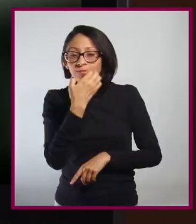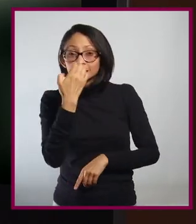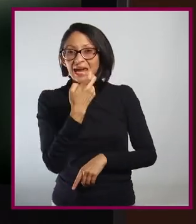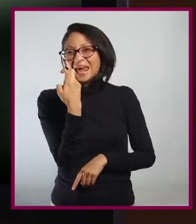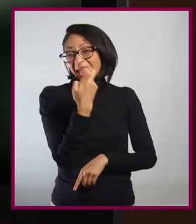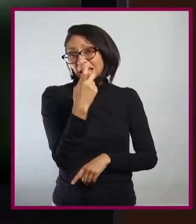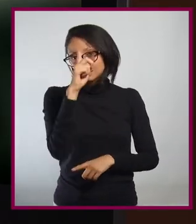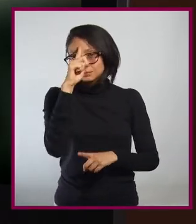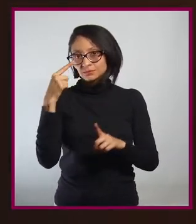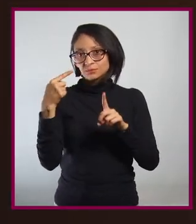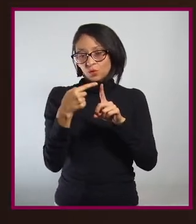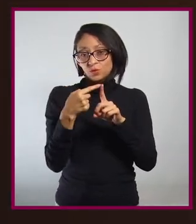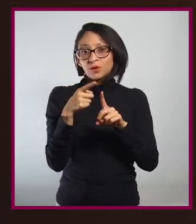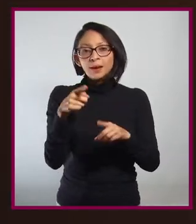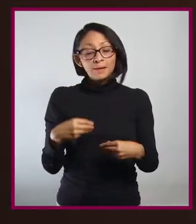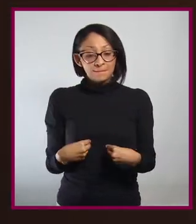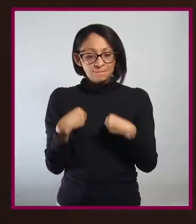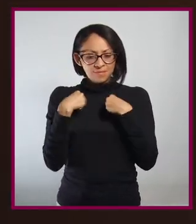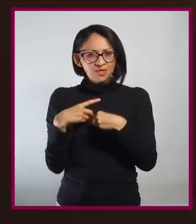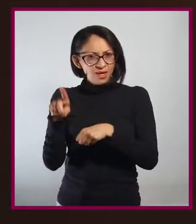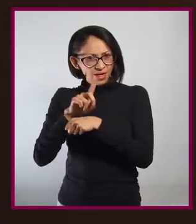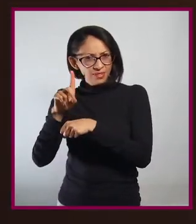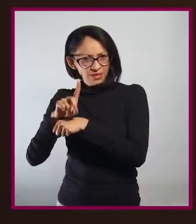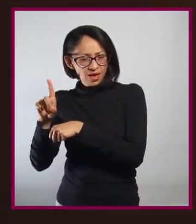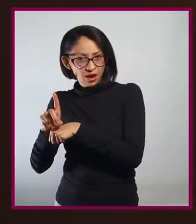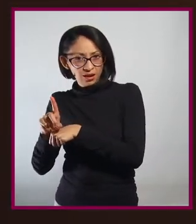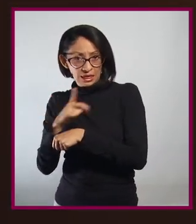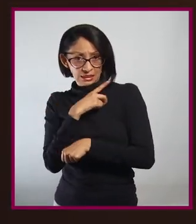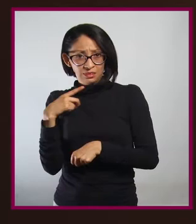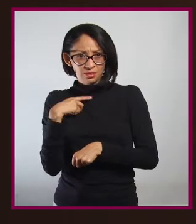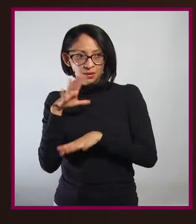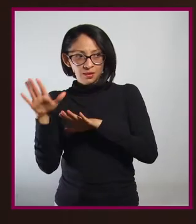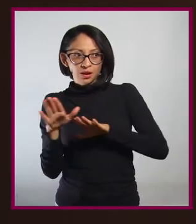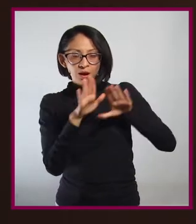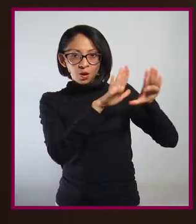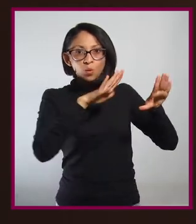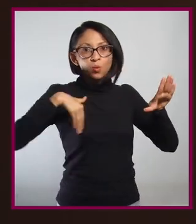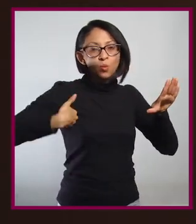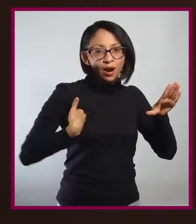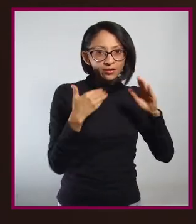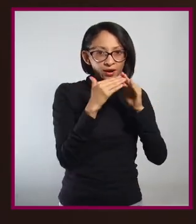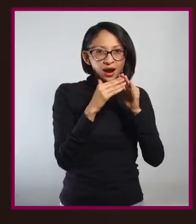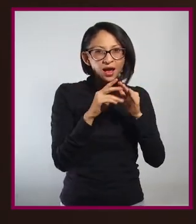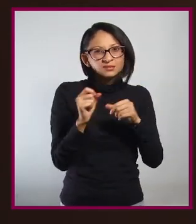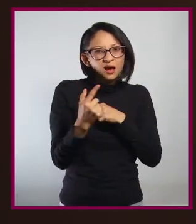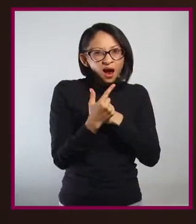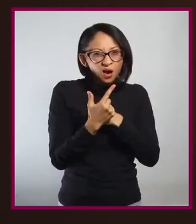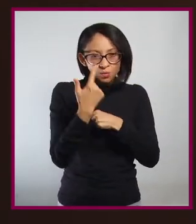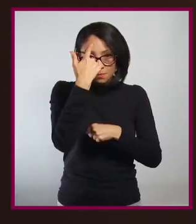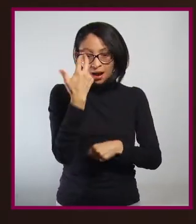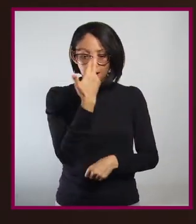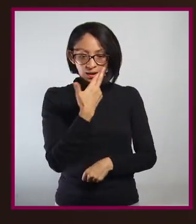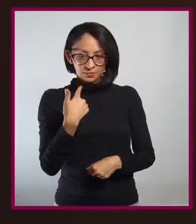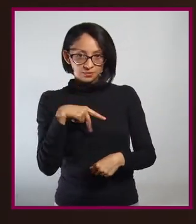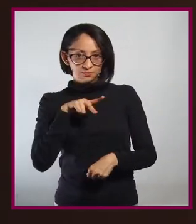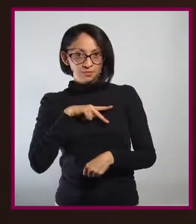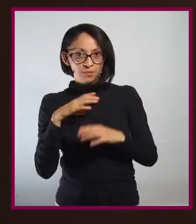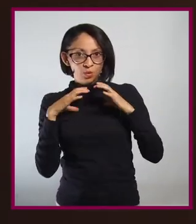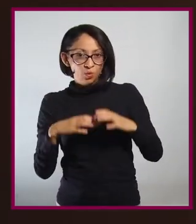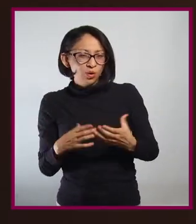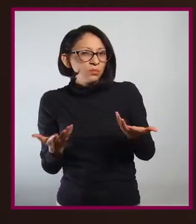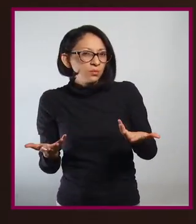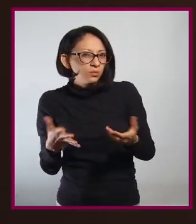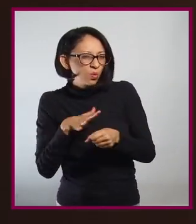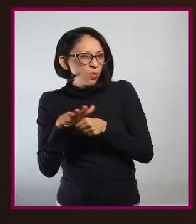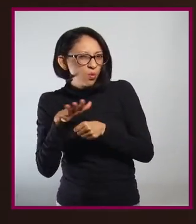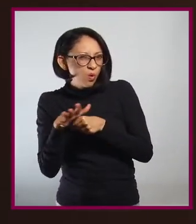de una evaluación clínica. En la vida cotidiana, doctor, ¿conviene tener instrumentos en casa para la medición de signos vitales? ¿Cuál o cuáles